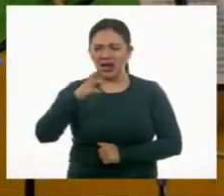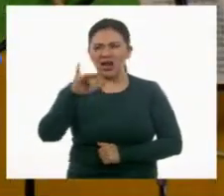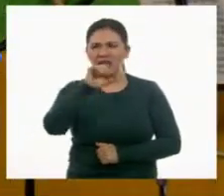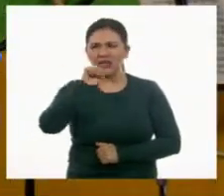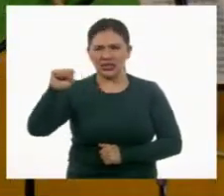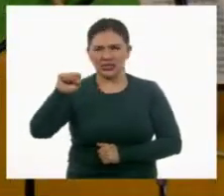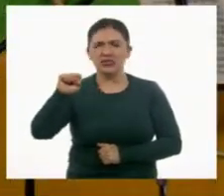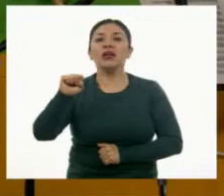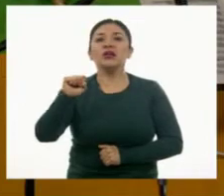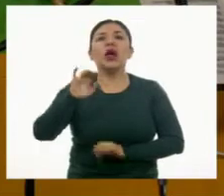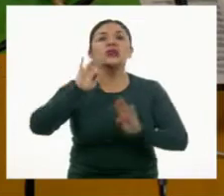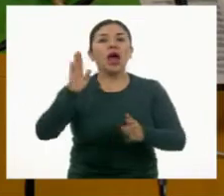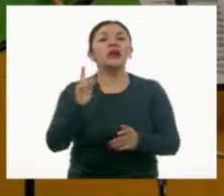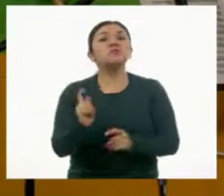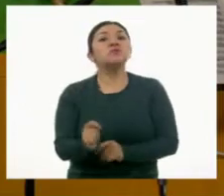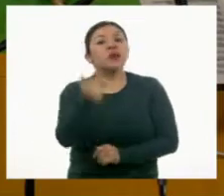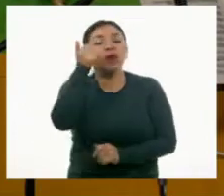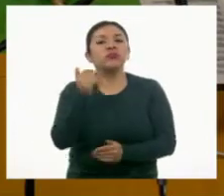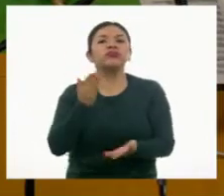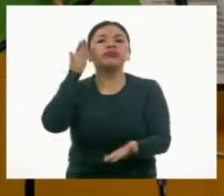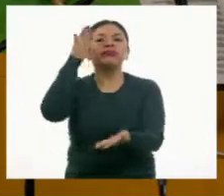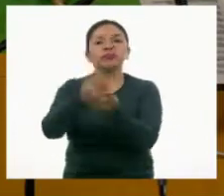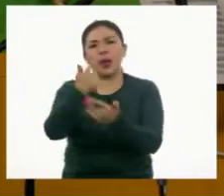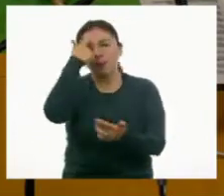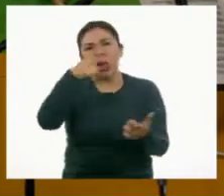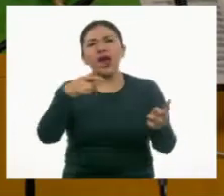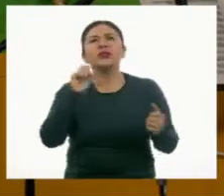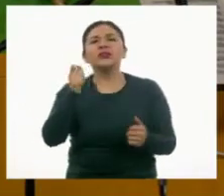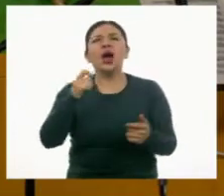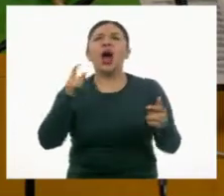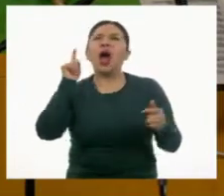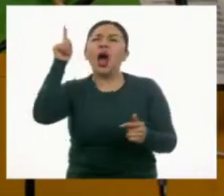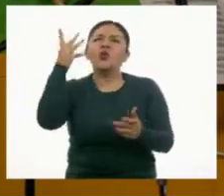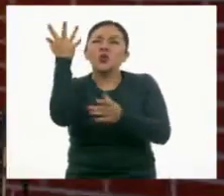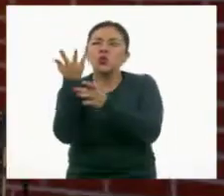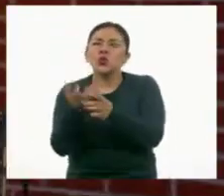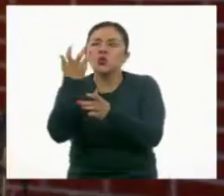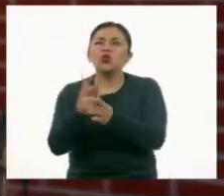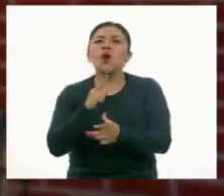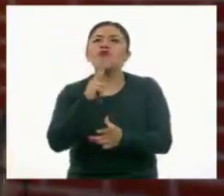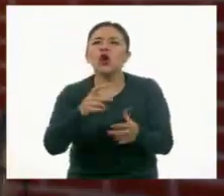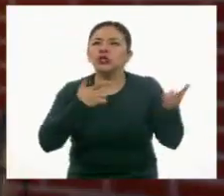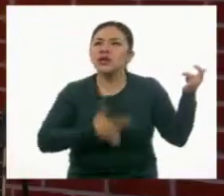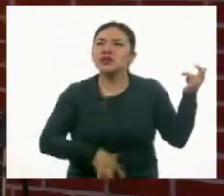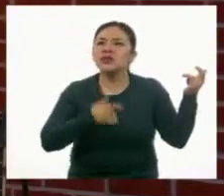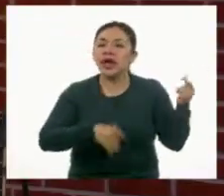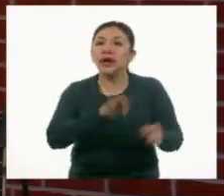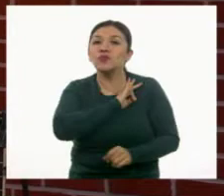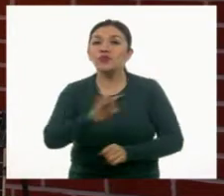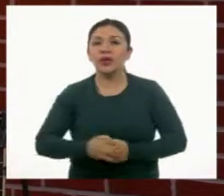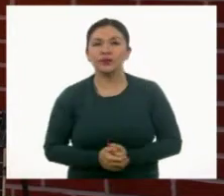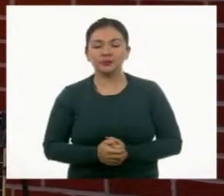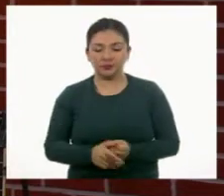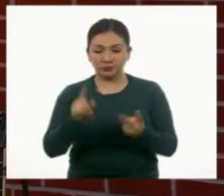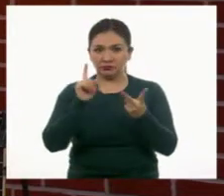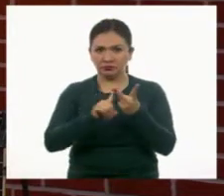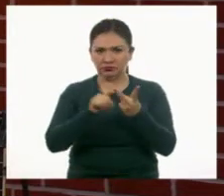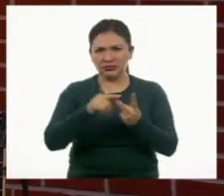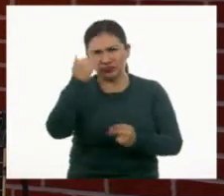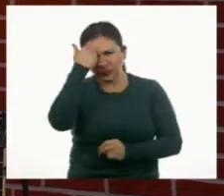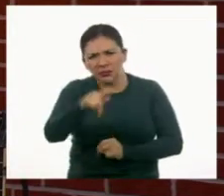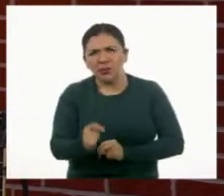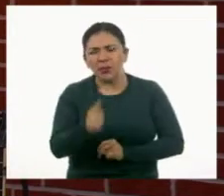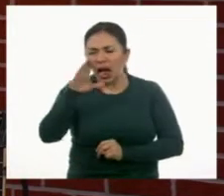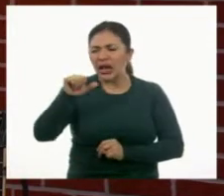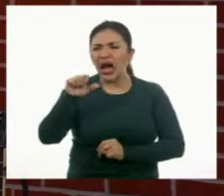Hadfield fue el primero en grabar su guitarra y su voz en el espacio. 2. ¿Sabías que el primer kazoo lo